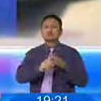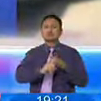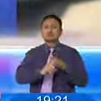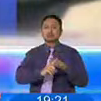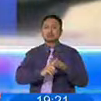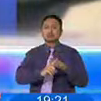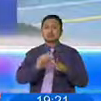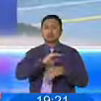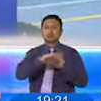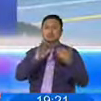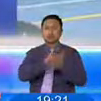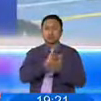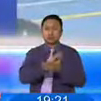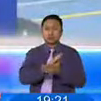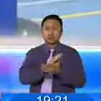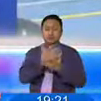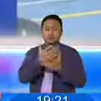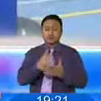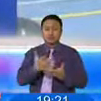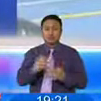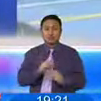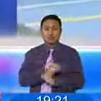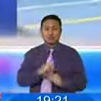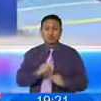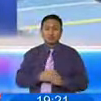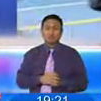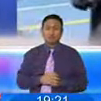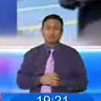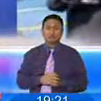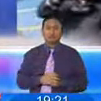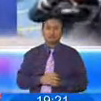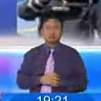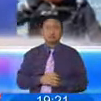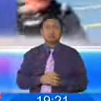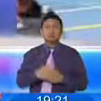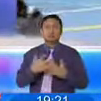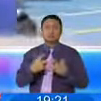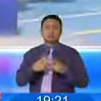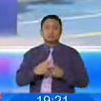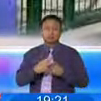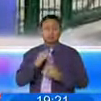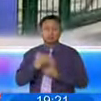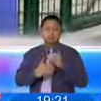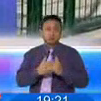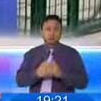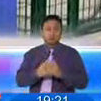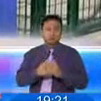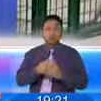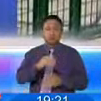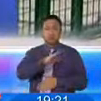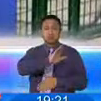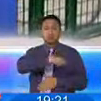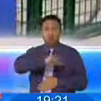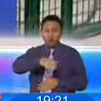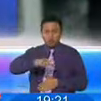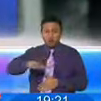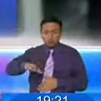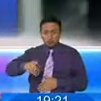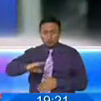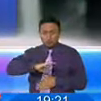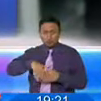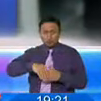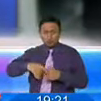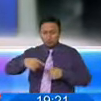había que todo el colegio estaba invadido de bombas. Se han activado los protocolos, se ha evacuado a los alumnos de las diferentes aulas, de los